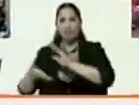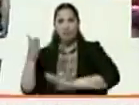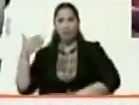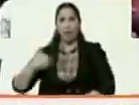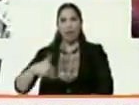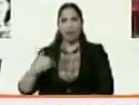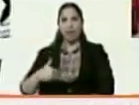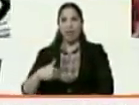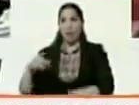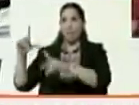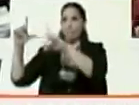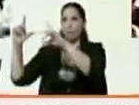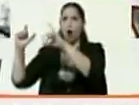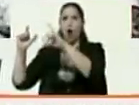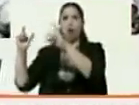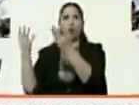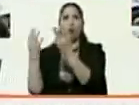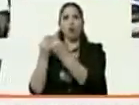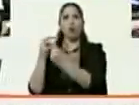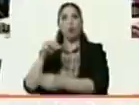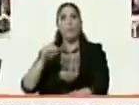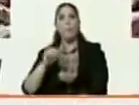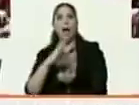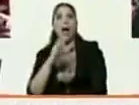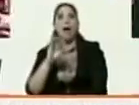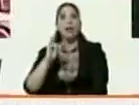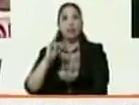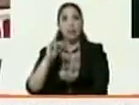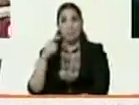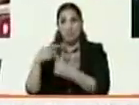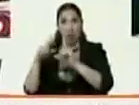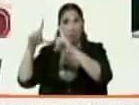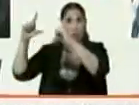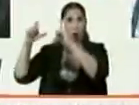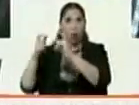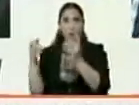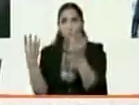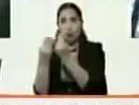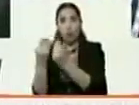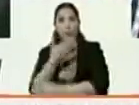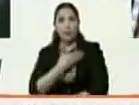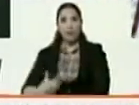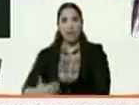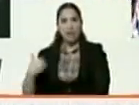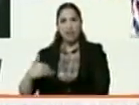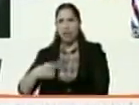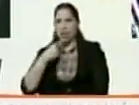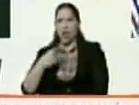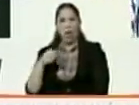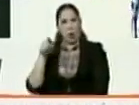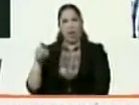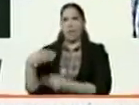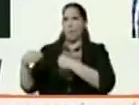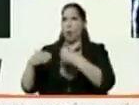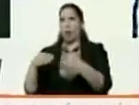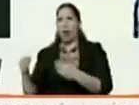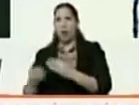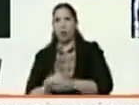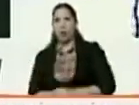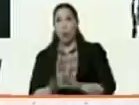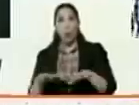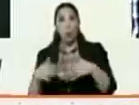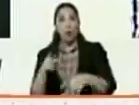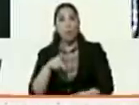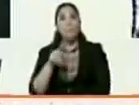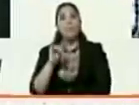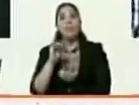tomaron fotos con Macri, unas más pavosas que otras, pero se tomaron. Y dijeron, este es el modelo. cuando